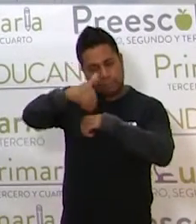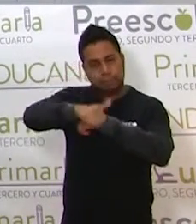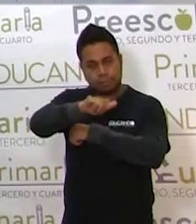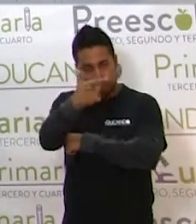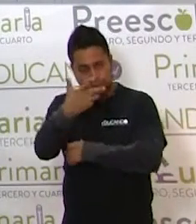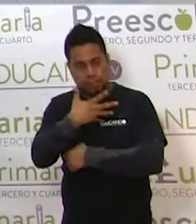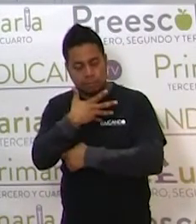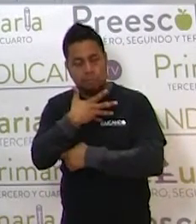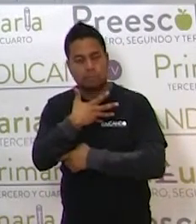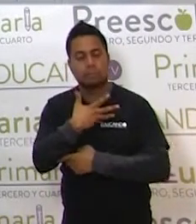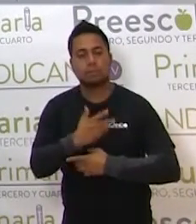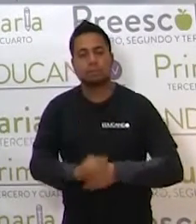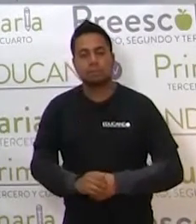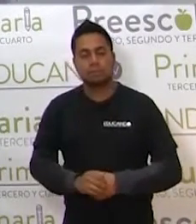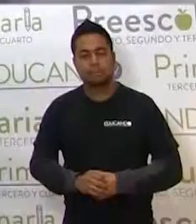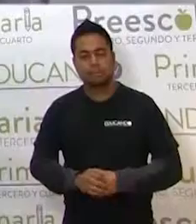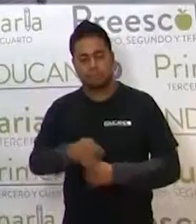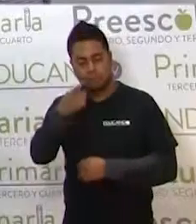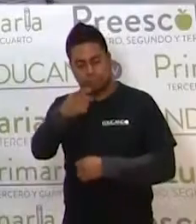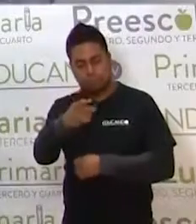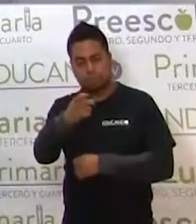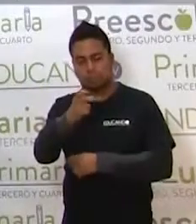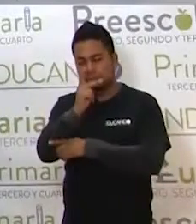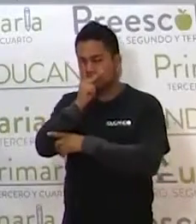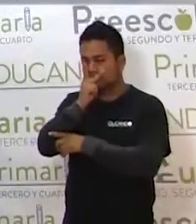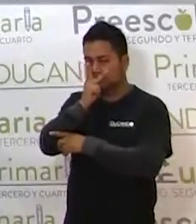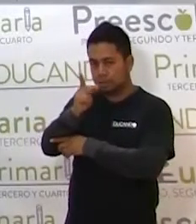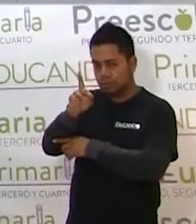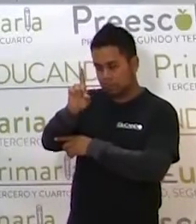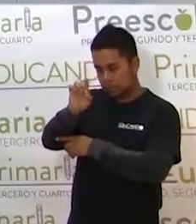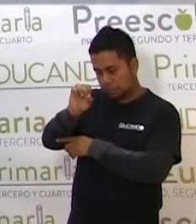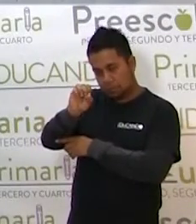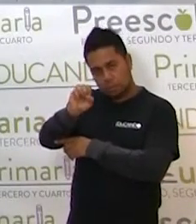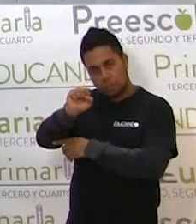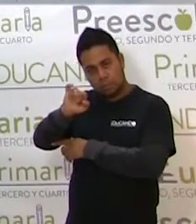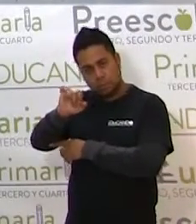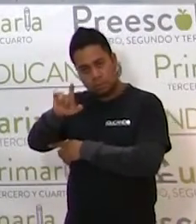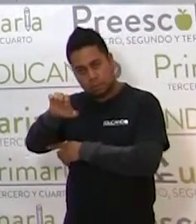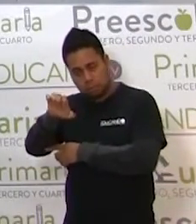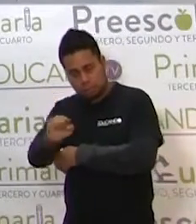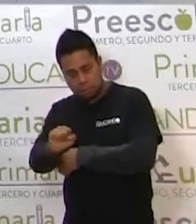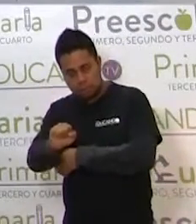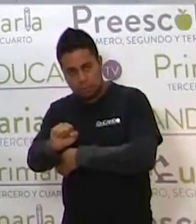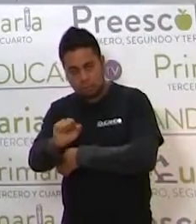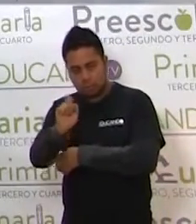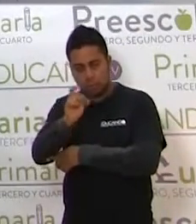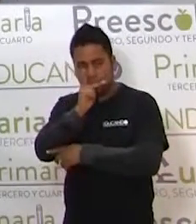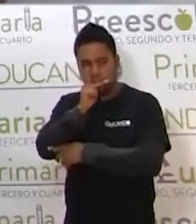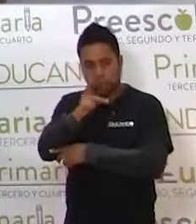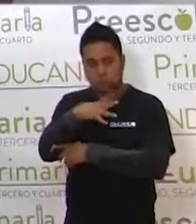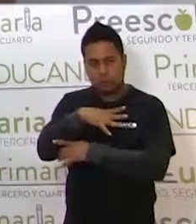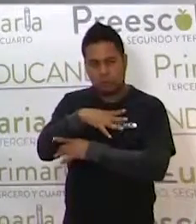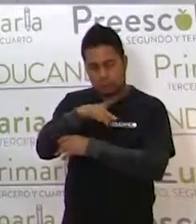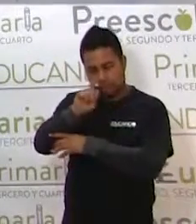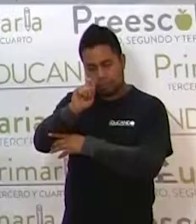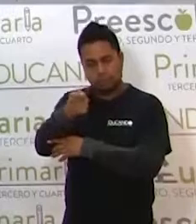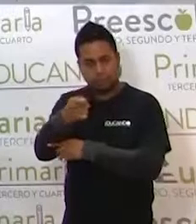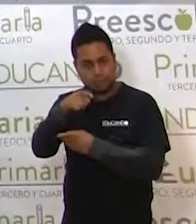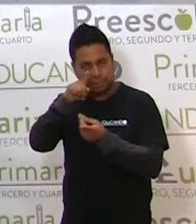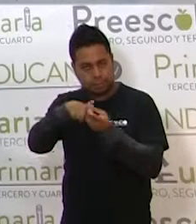y estamos hablando de que esta palabra dóciles dóciles tiene su sílaba tónica